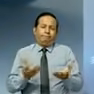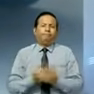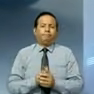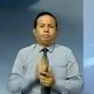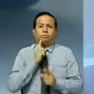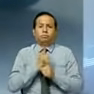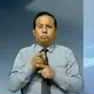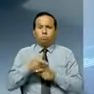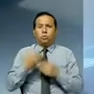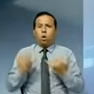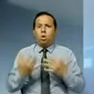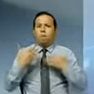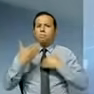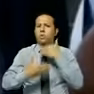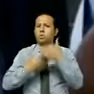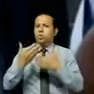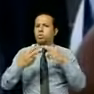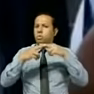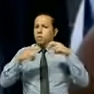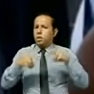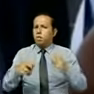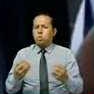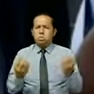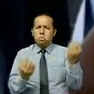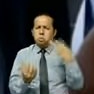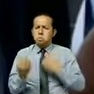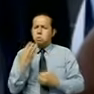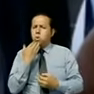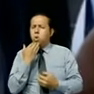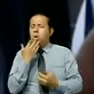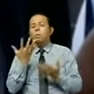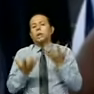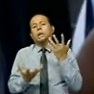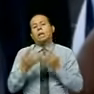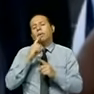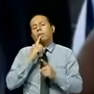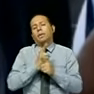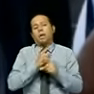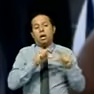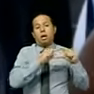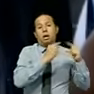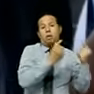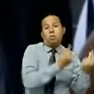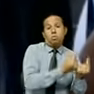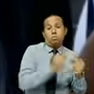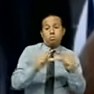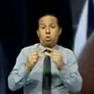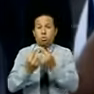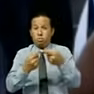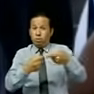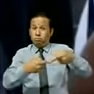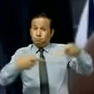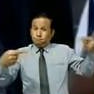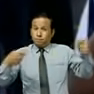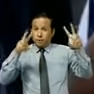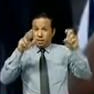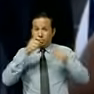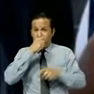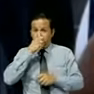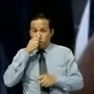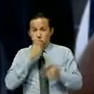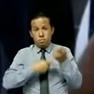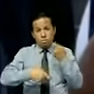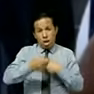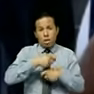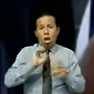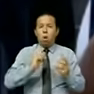proceso de investigación. Entre las hipótesis, que se trataría aparentemente de una disputa de territorio por la venta de droga, alguna deuda pendiente